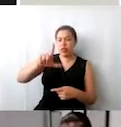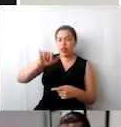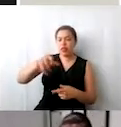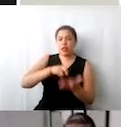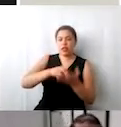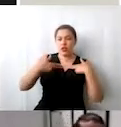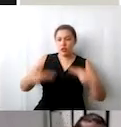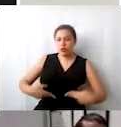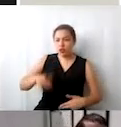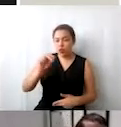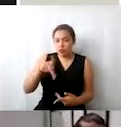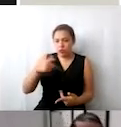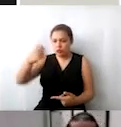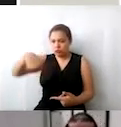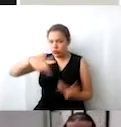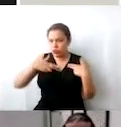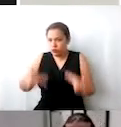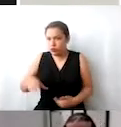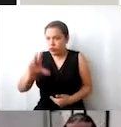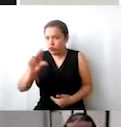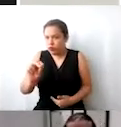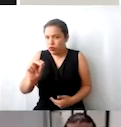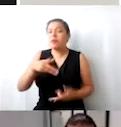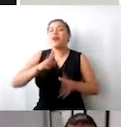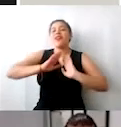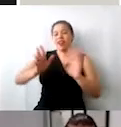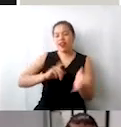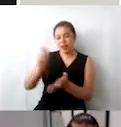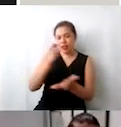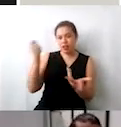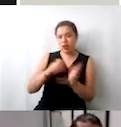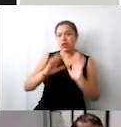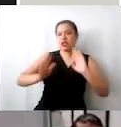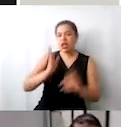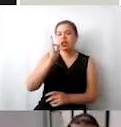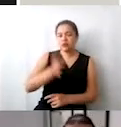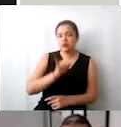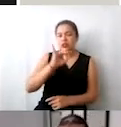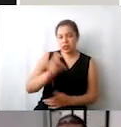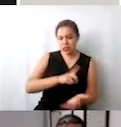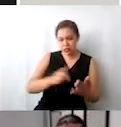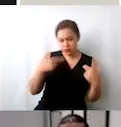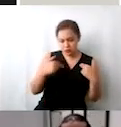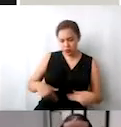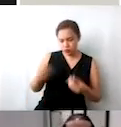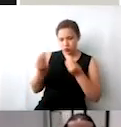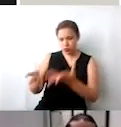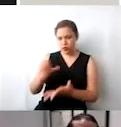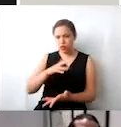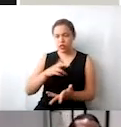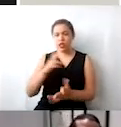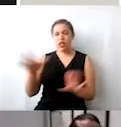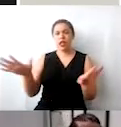porque no son humanos. Bueno, eso ya está definido por la Corte y desde la exposición de motivos de la reforma de